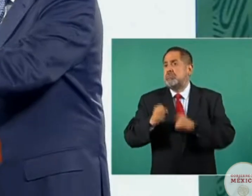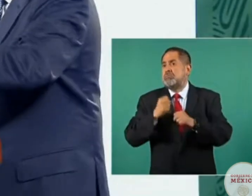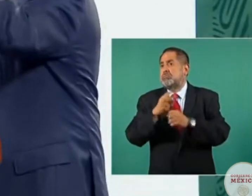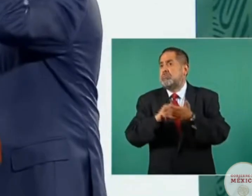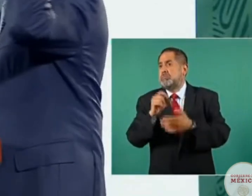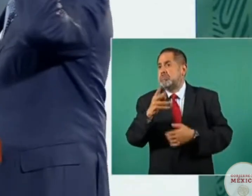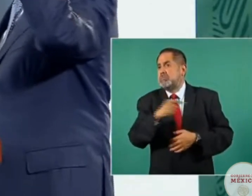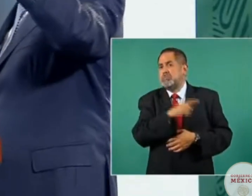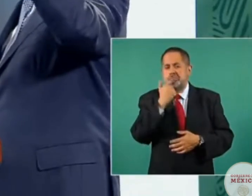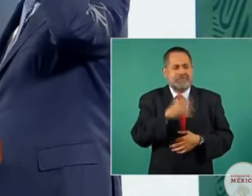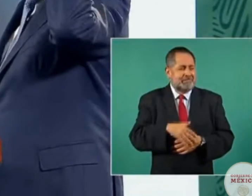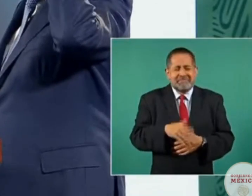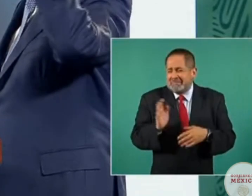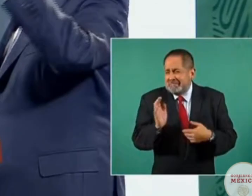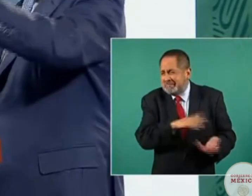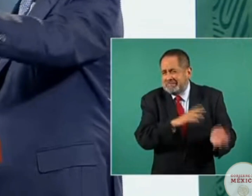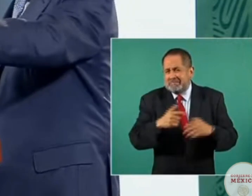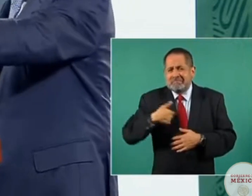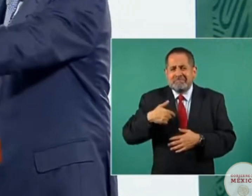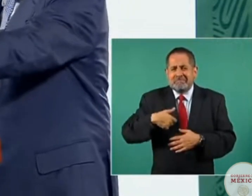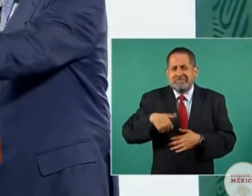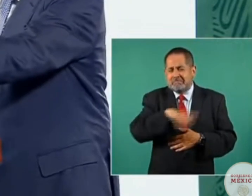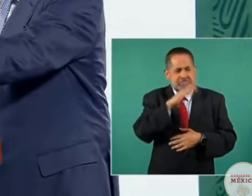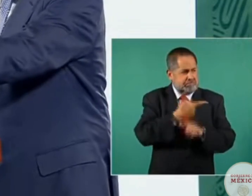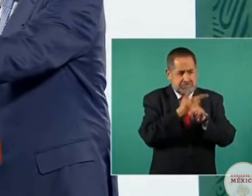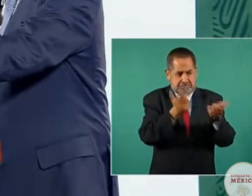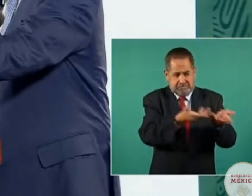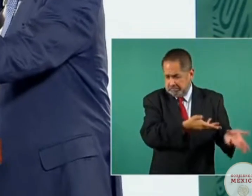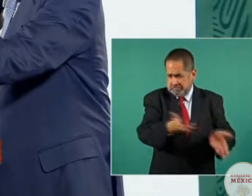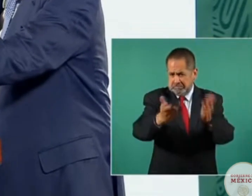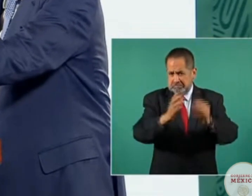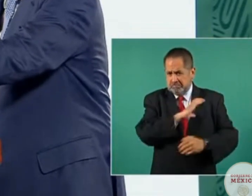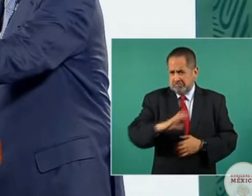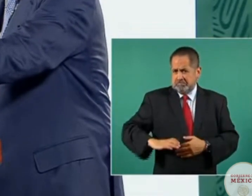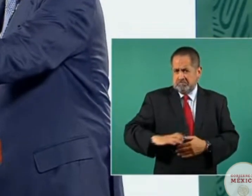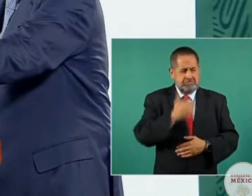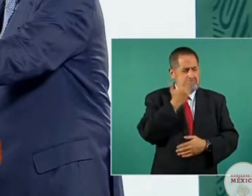2024. No, yo no le impido a nadie que sea candidato.